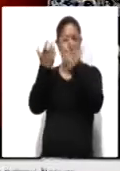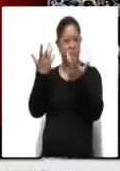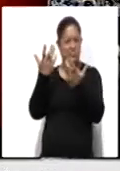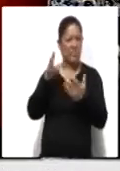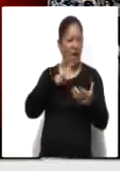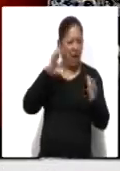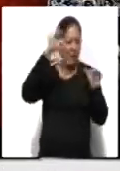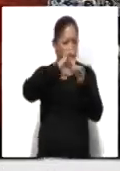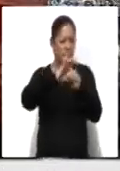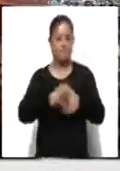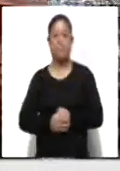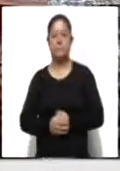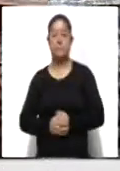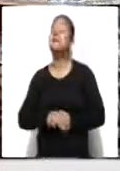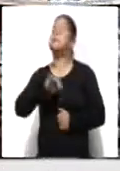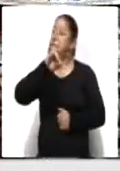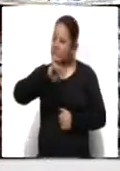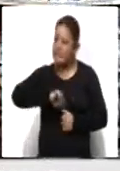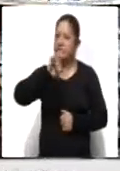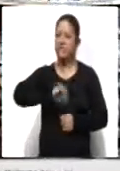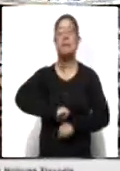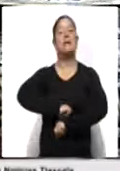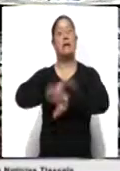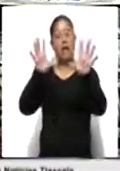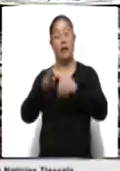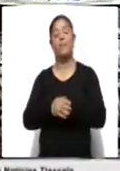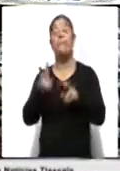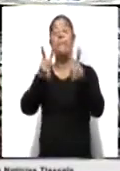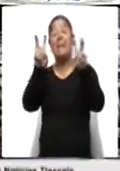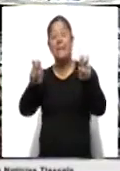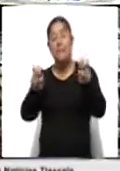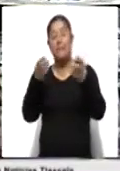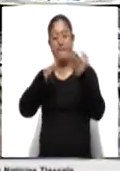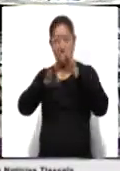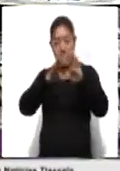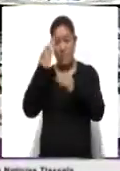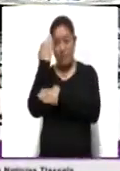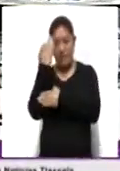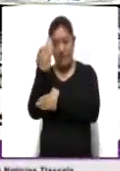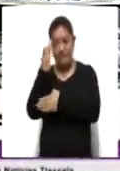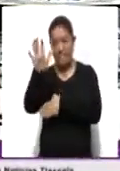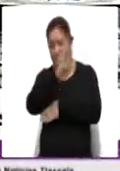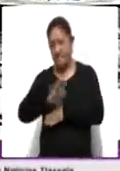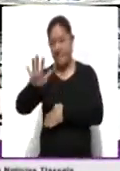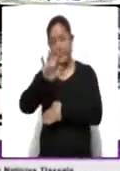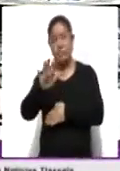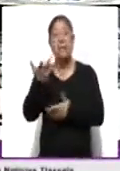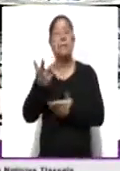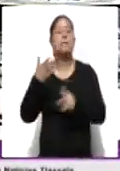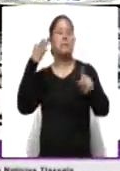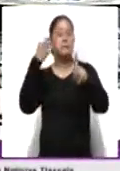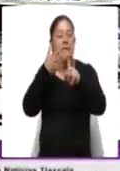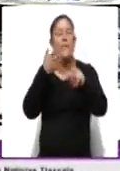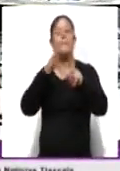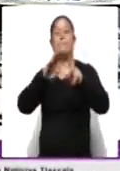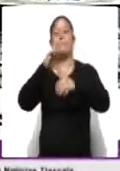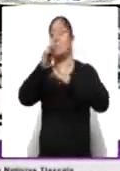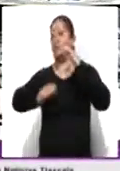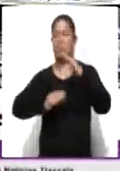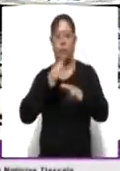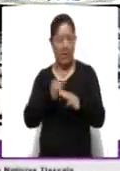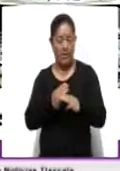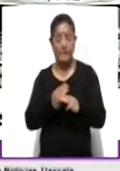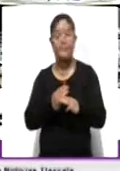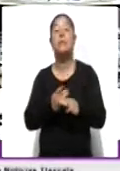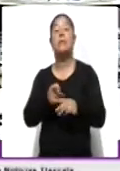Sí, totalmente, Susan. El tema bioclimático es de tendencia mundial. Y el cambio climático